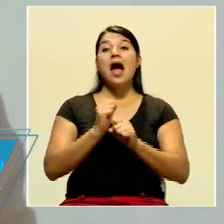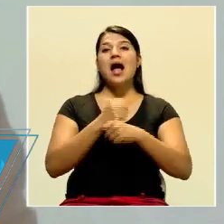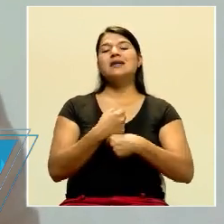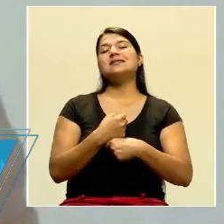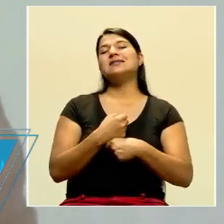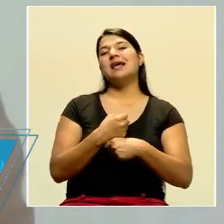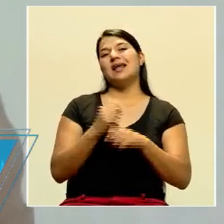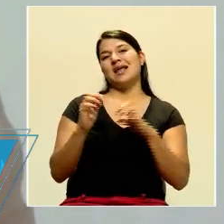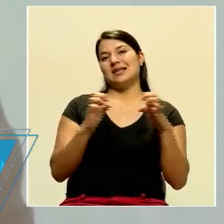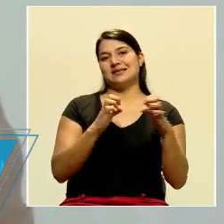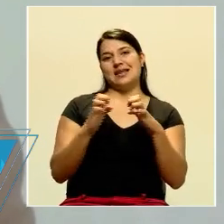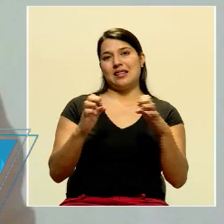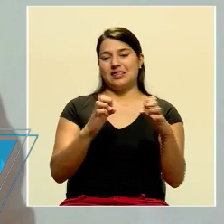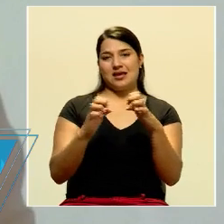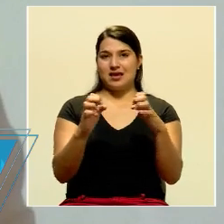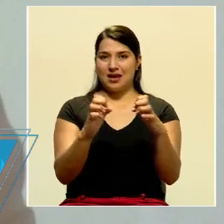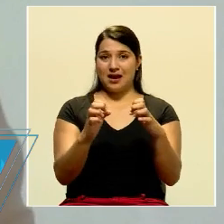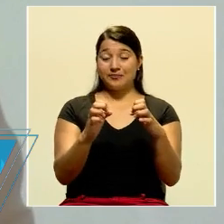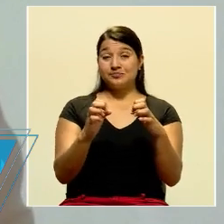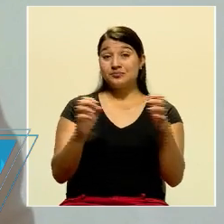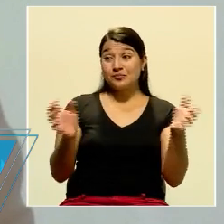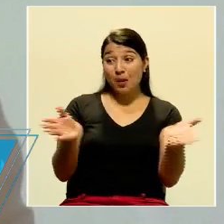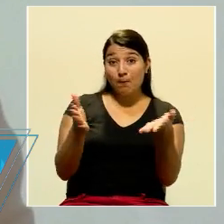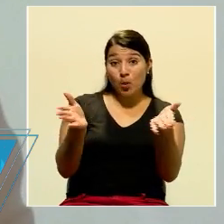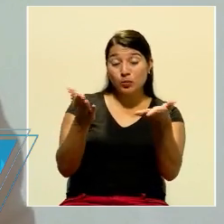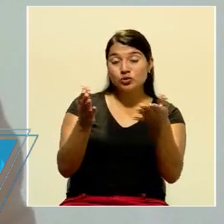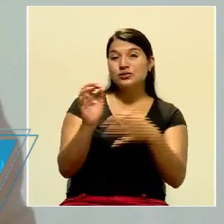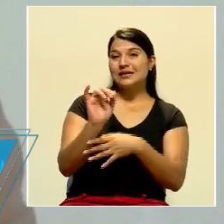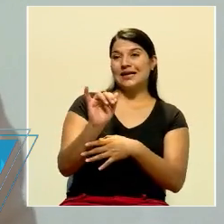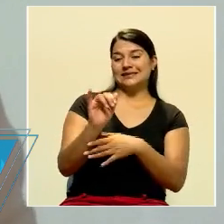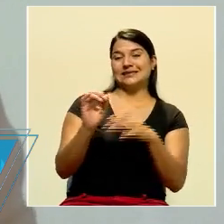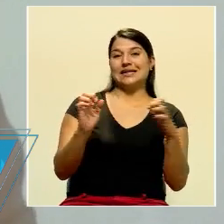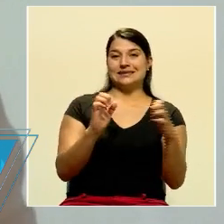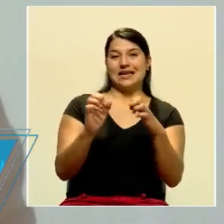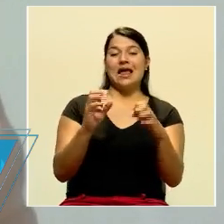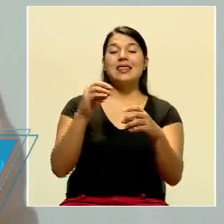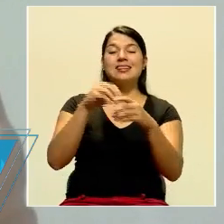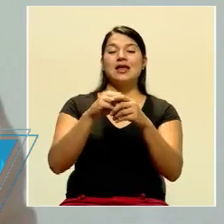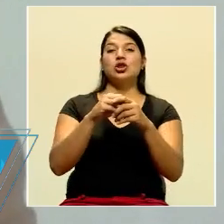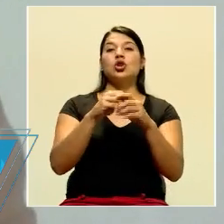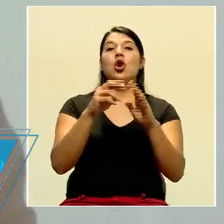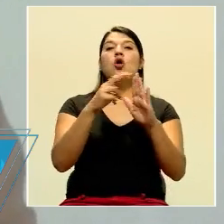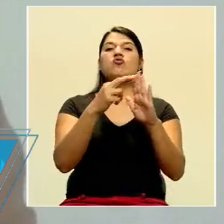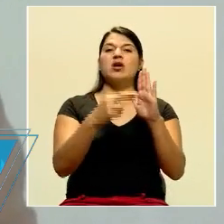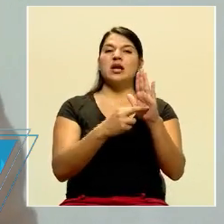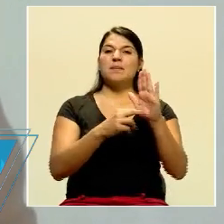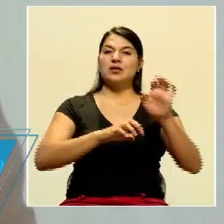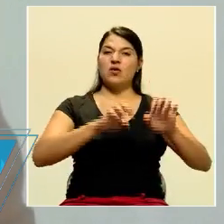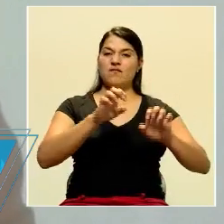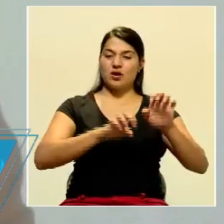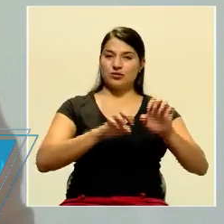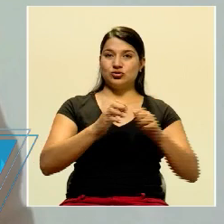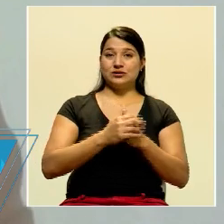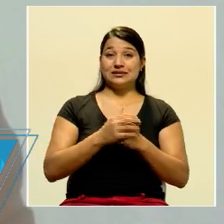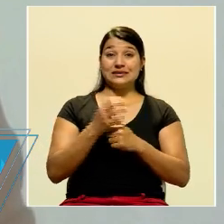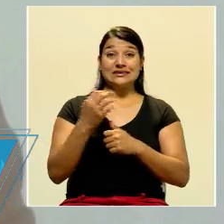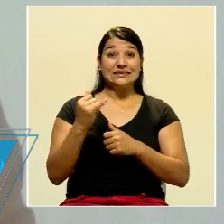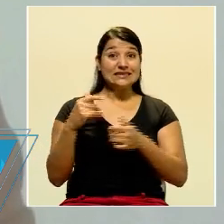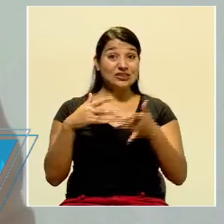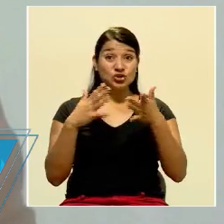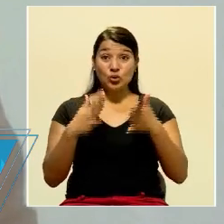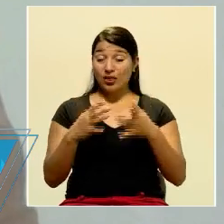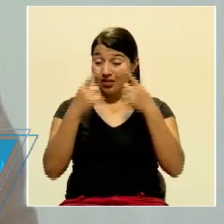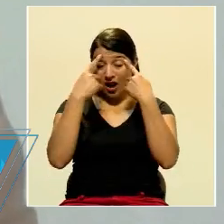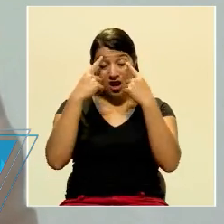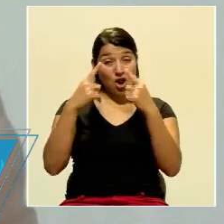de promoción, que es una de las estrategias que está definida en nuestro reglamento de evaluación desde hace algún tiempo. El estudiante que no logra